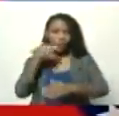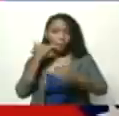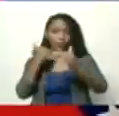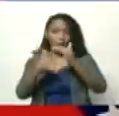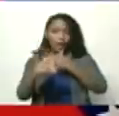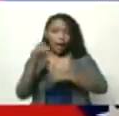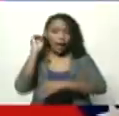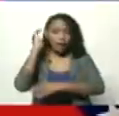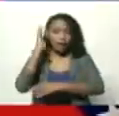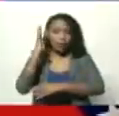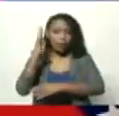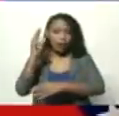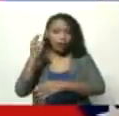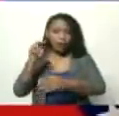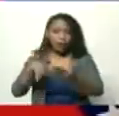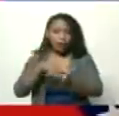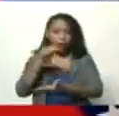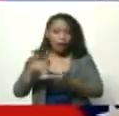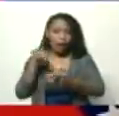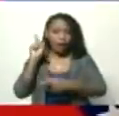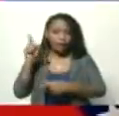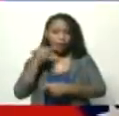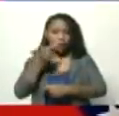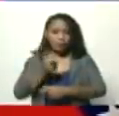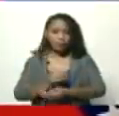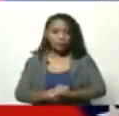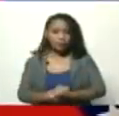la Asamblea Nacional, así lo denunció.